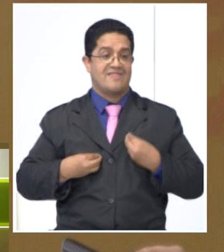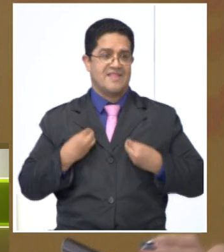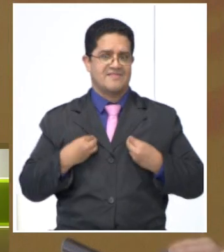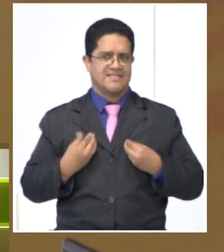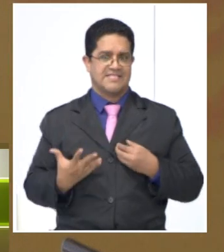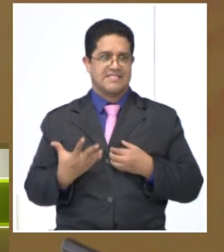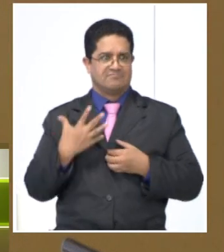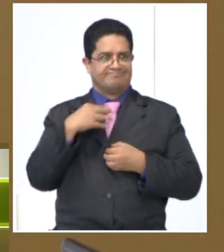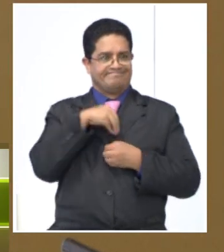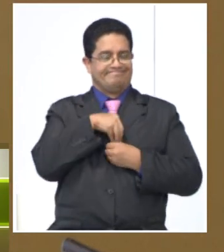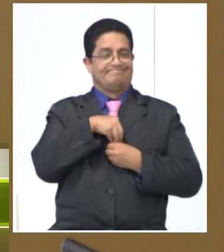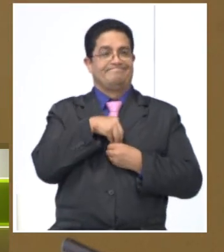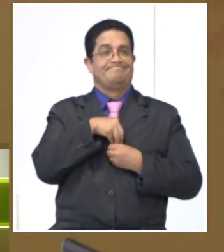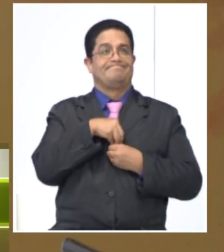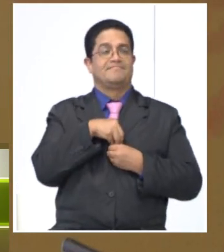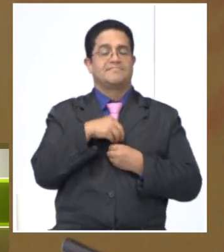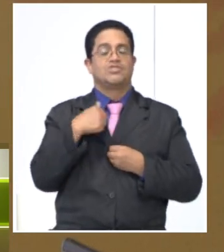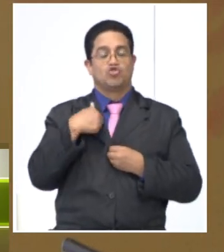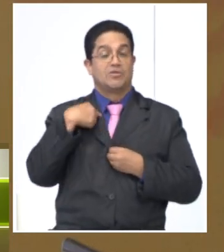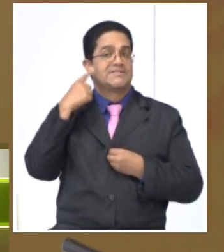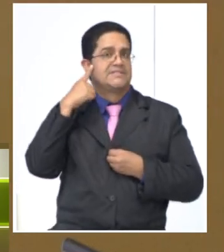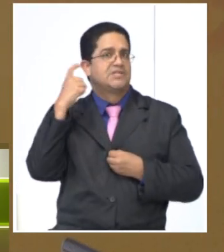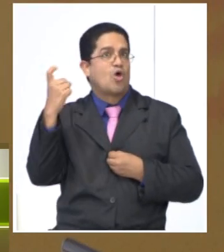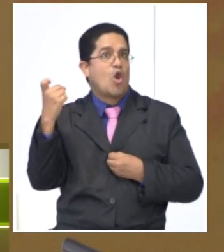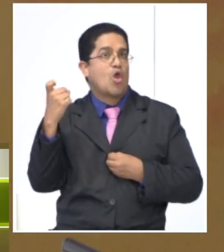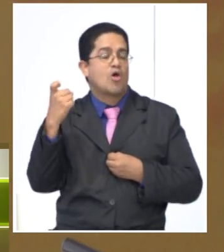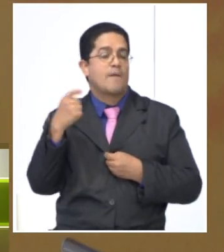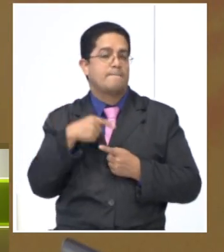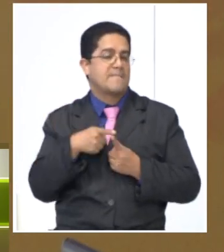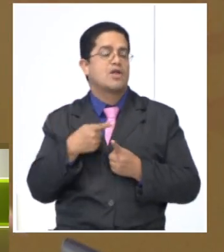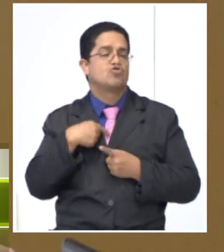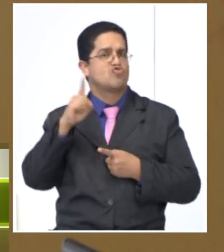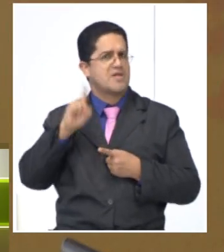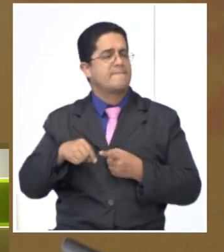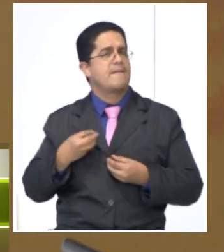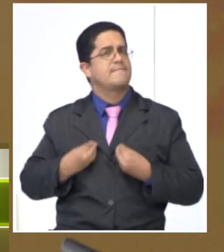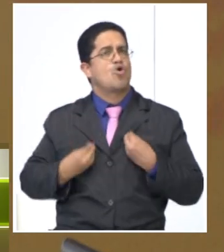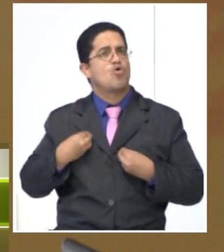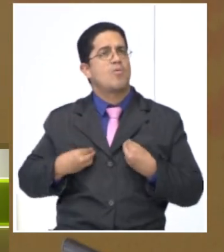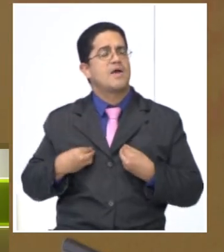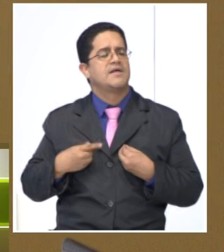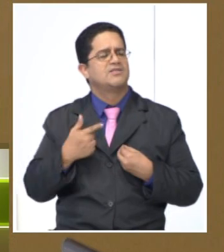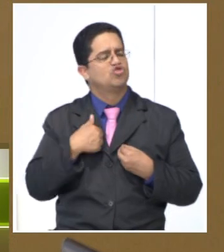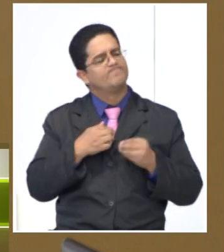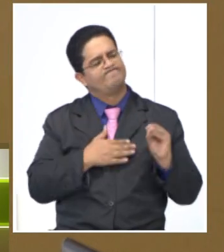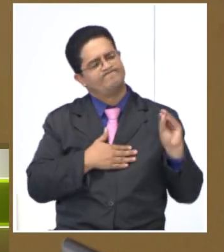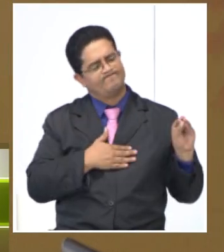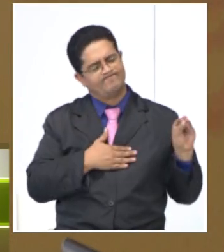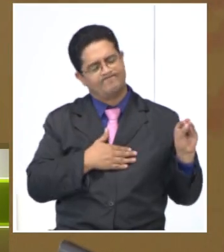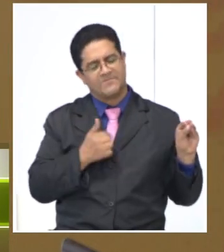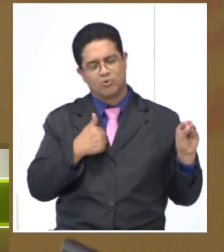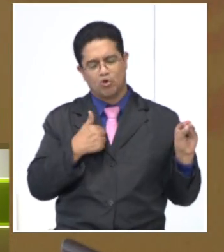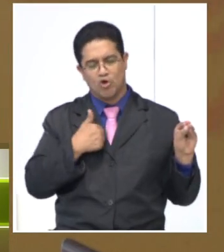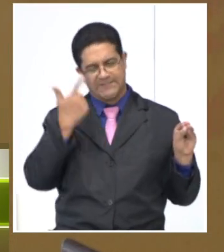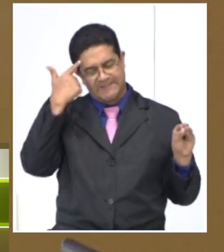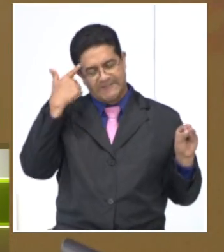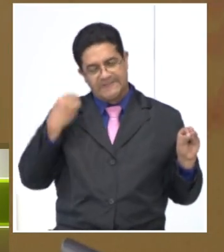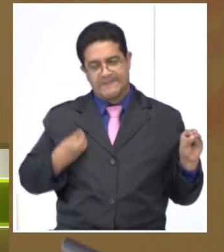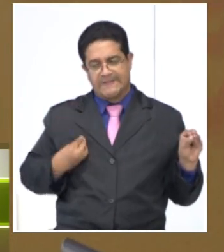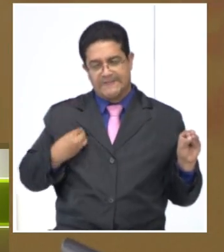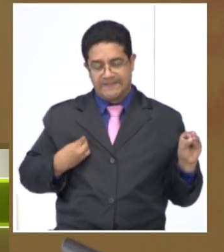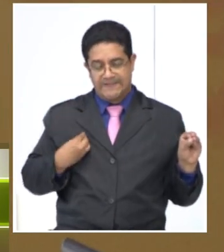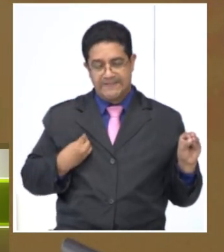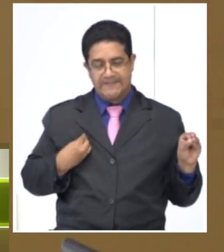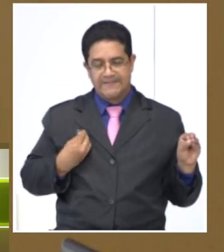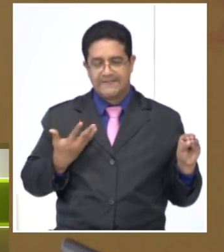a mi vida y soy psicóloga. Muchas veces la ansiedad llega a mi vida y yo te lo comunico, Daniela. Cuando estoy en un proceso ansioso,